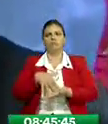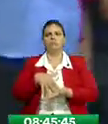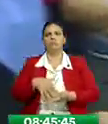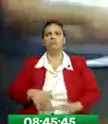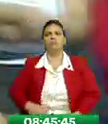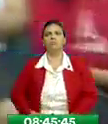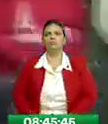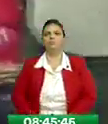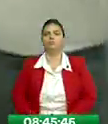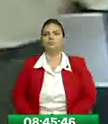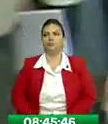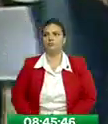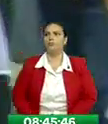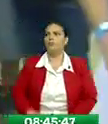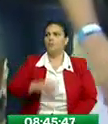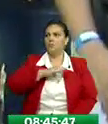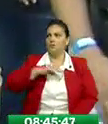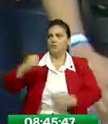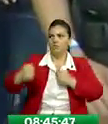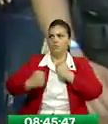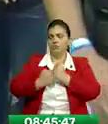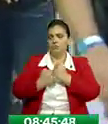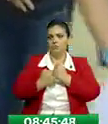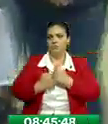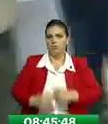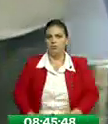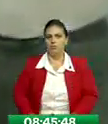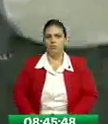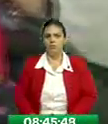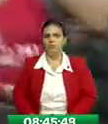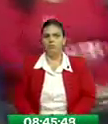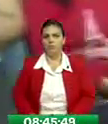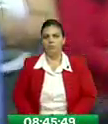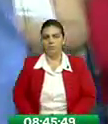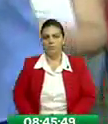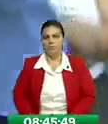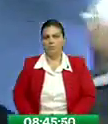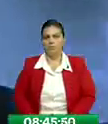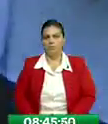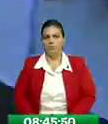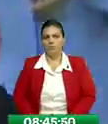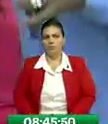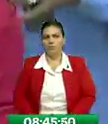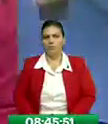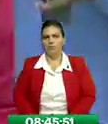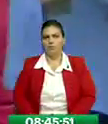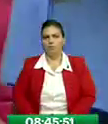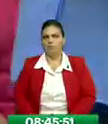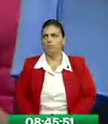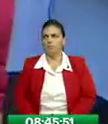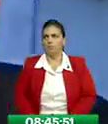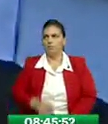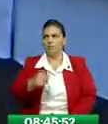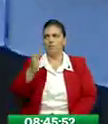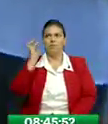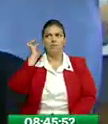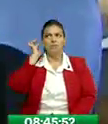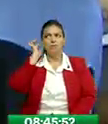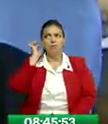con la policía. A ver, a usted la van a arrastrar, un montacargas. ¿Tú crees que puedes arrastrarla a la